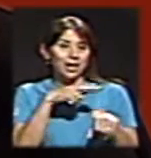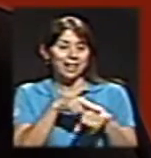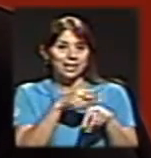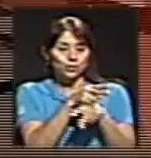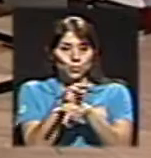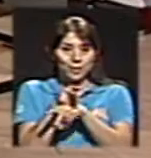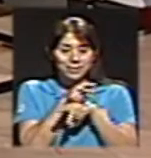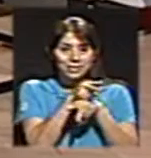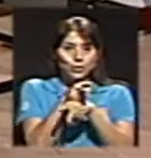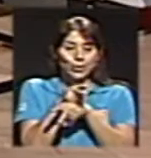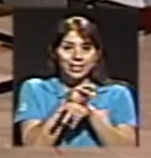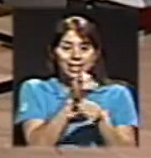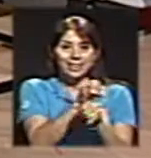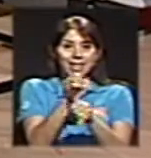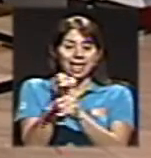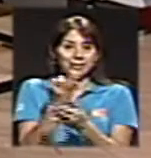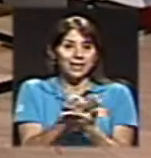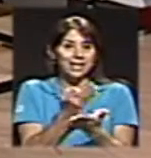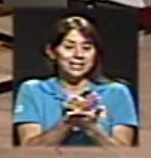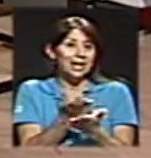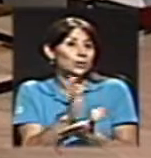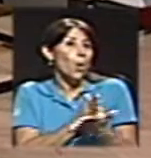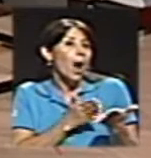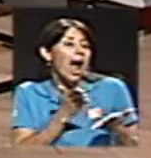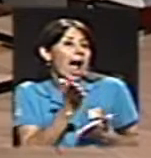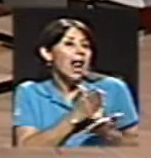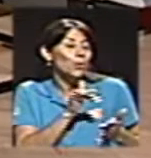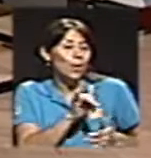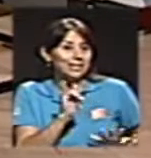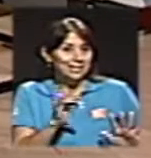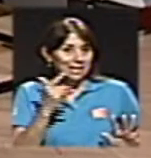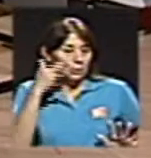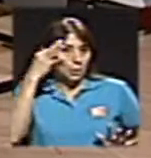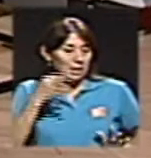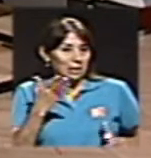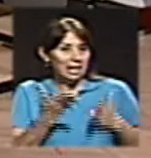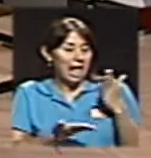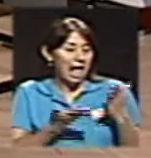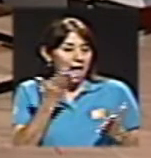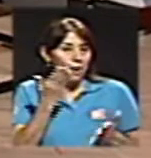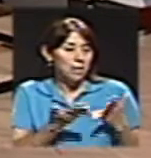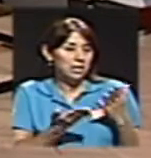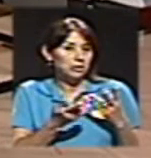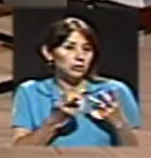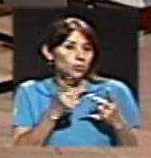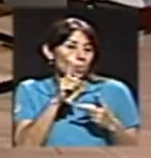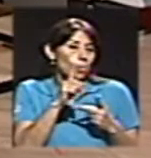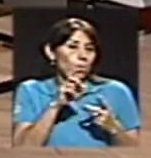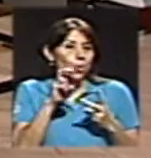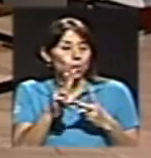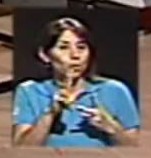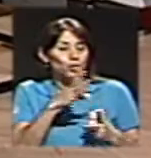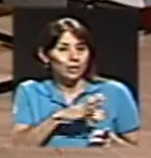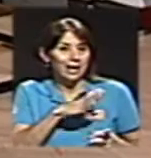entidades financieras o algo así. Puede haber saltado una o dos calificaciones, o CONACYT para los cuates